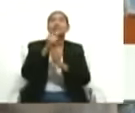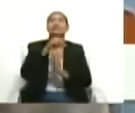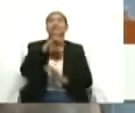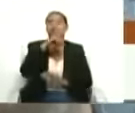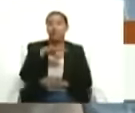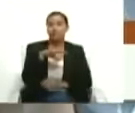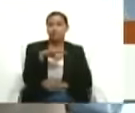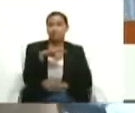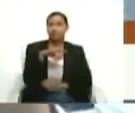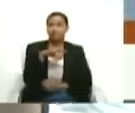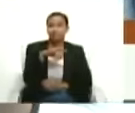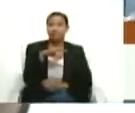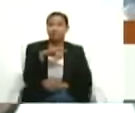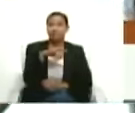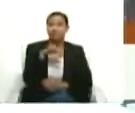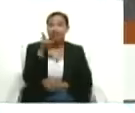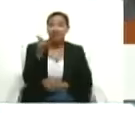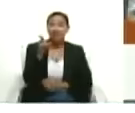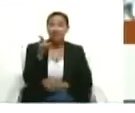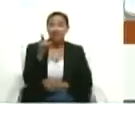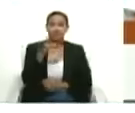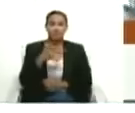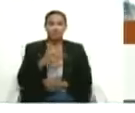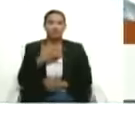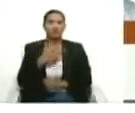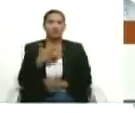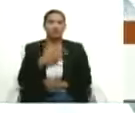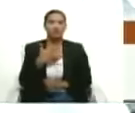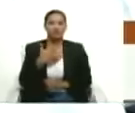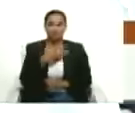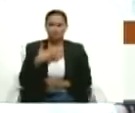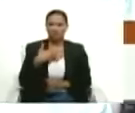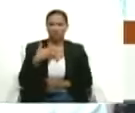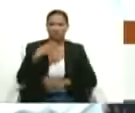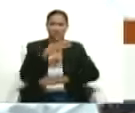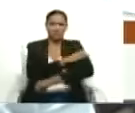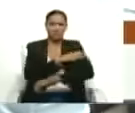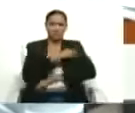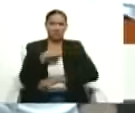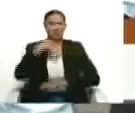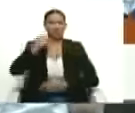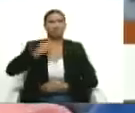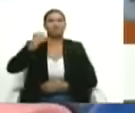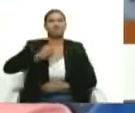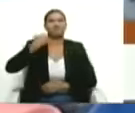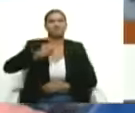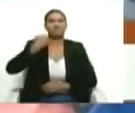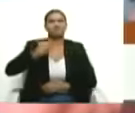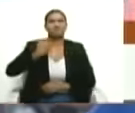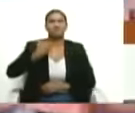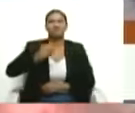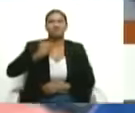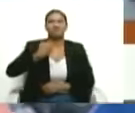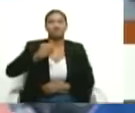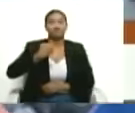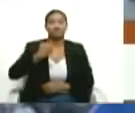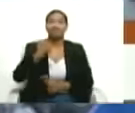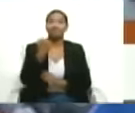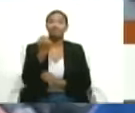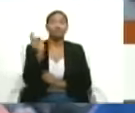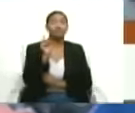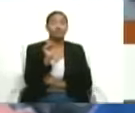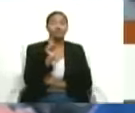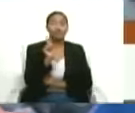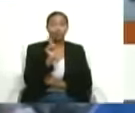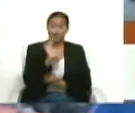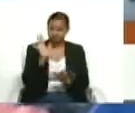Para eso están sembrados. Y por eso hace la pataleta, ¿qué hace? Pataleta. Alguien por ahí le dijo que está un poco